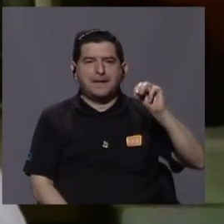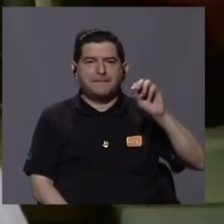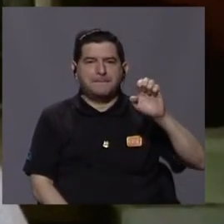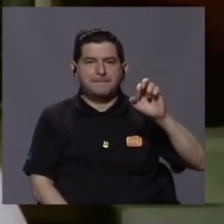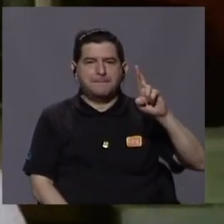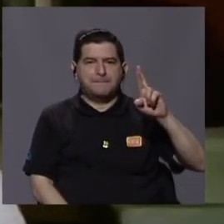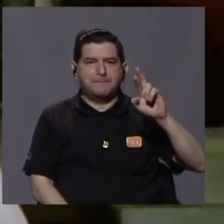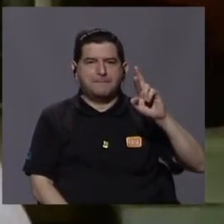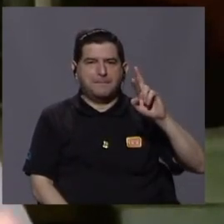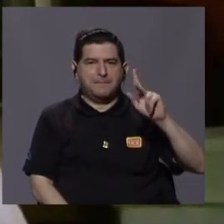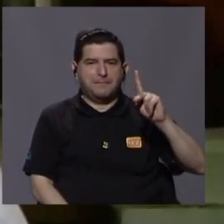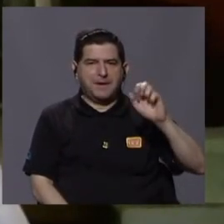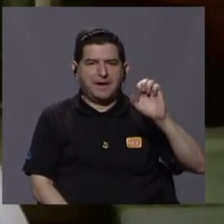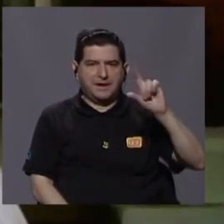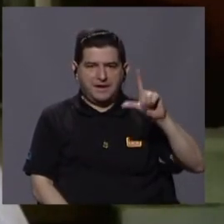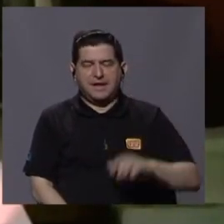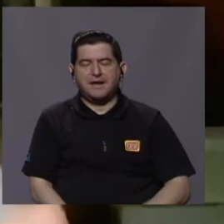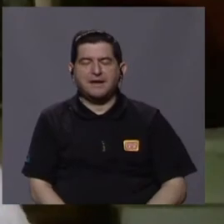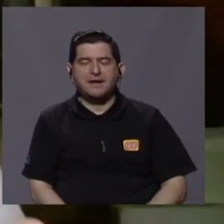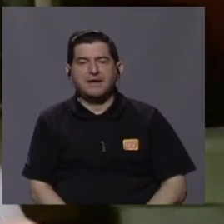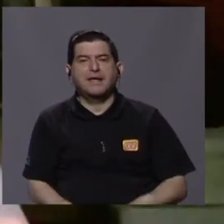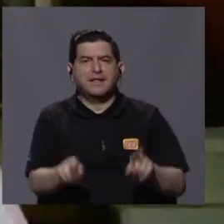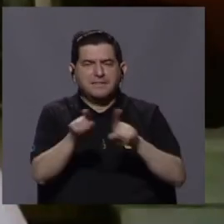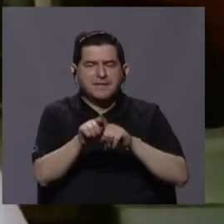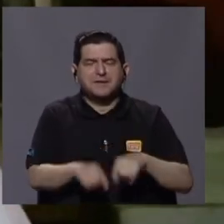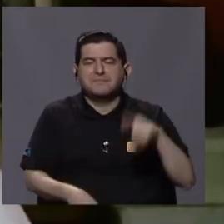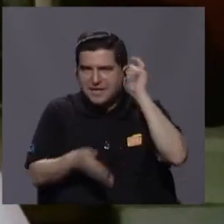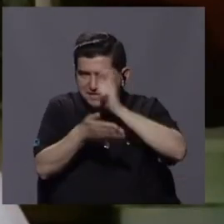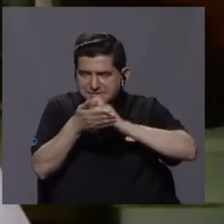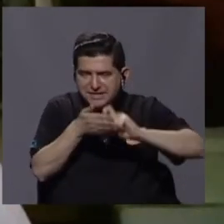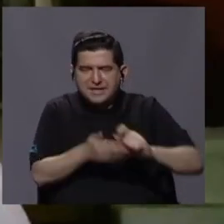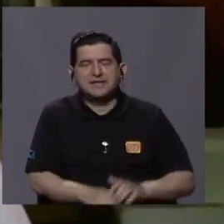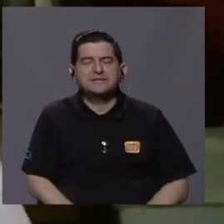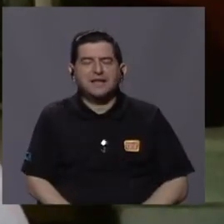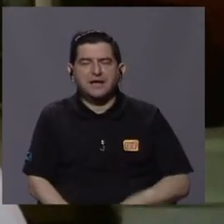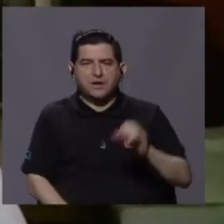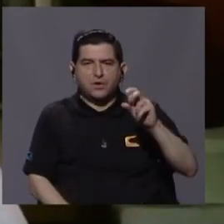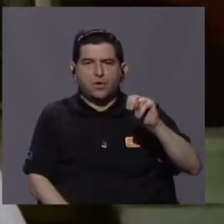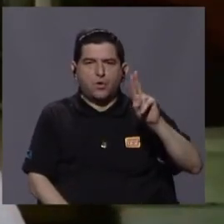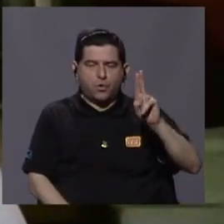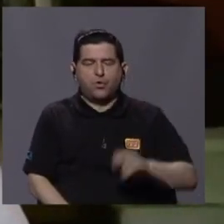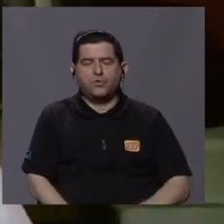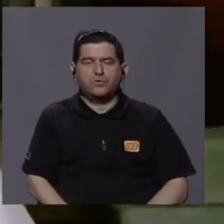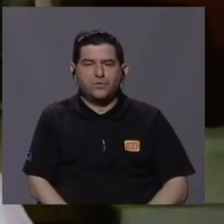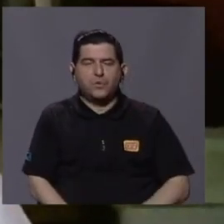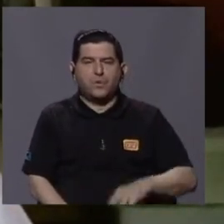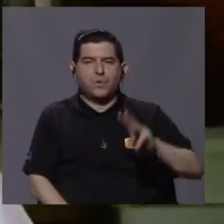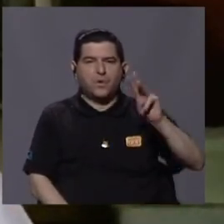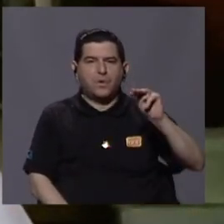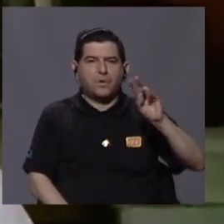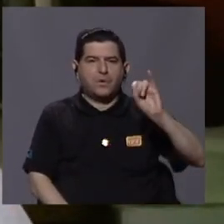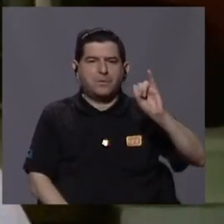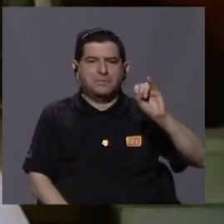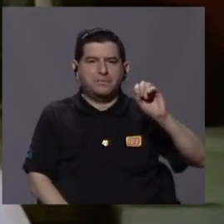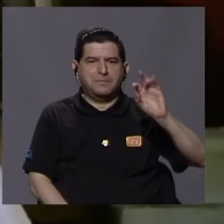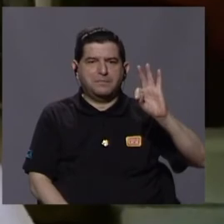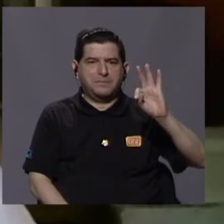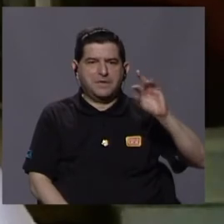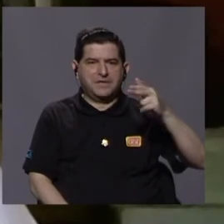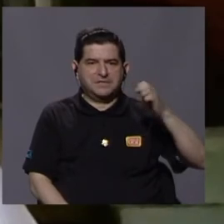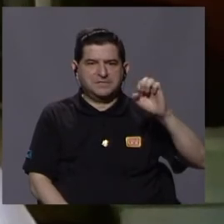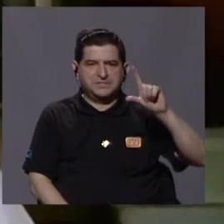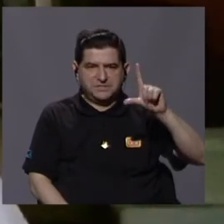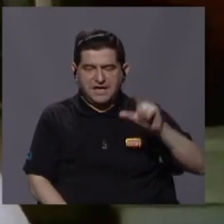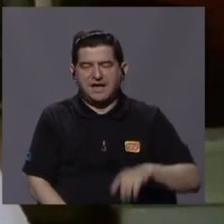presidente de senegal antonio guterres secretario de naciones unidas charles michel presidente del consejo europeo y un si la